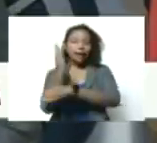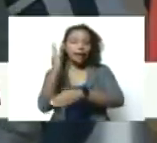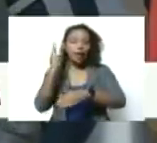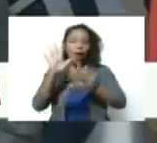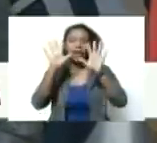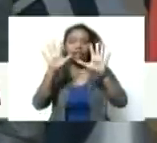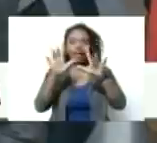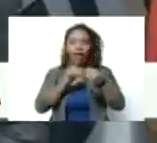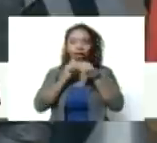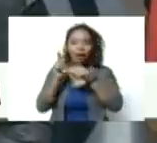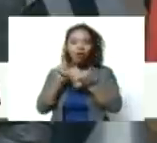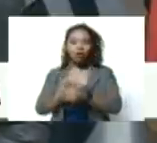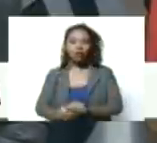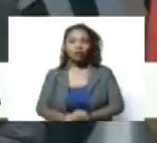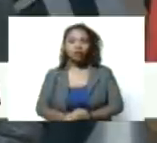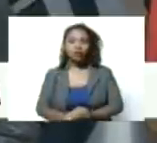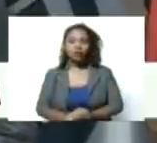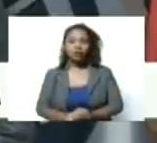de ellos.